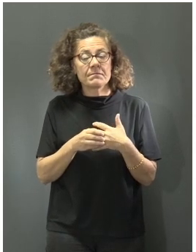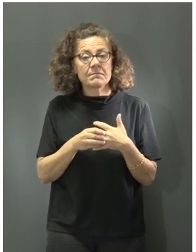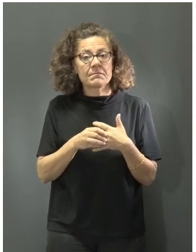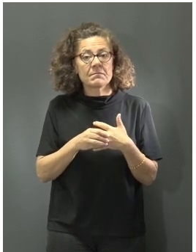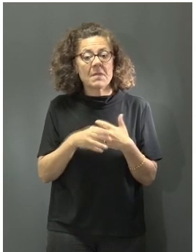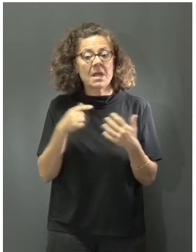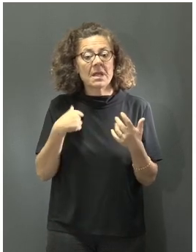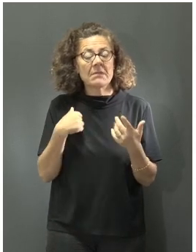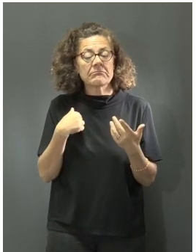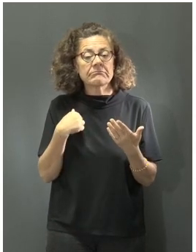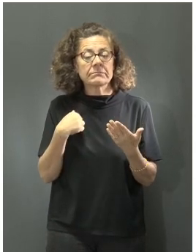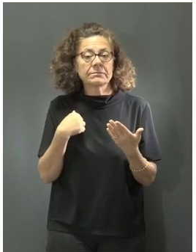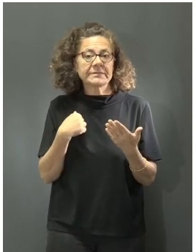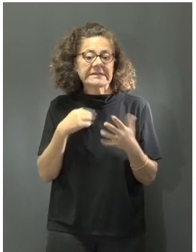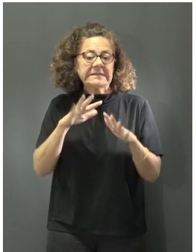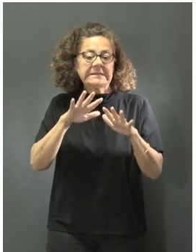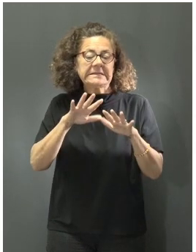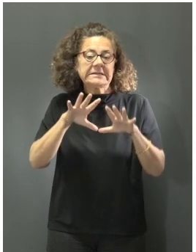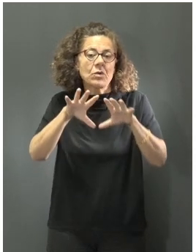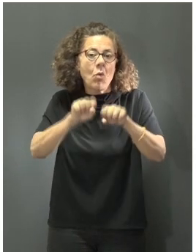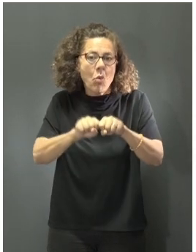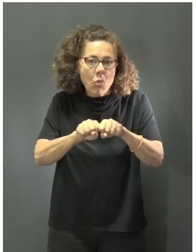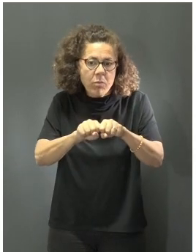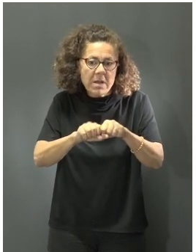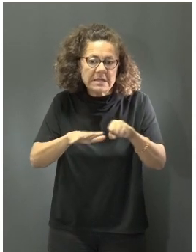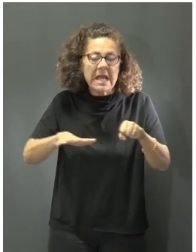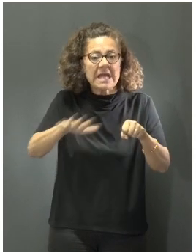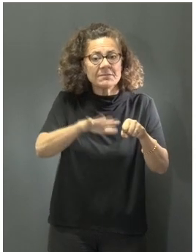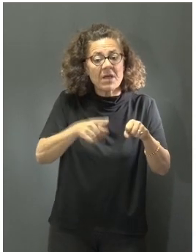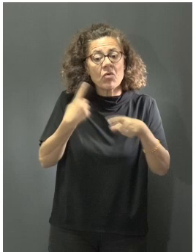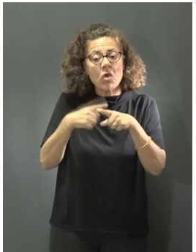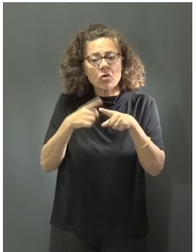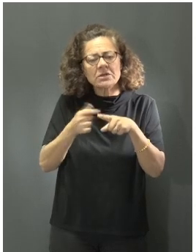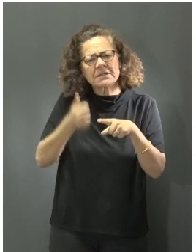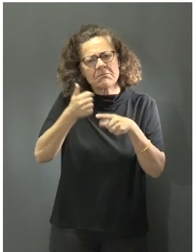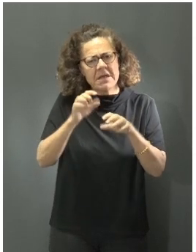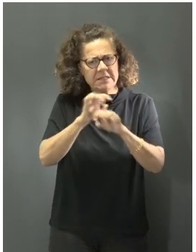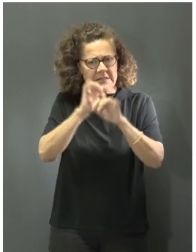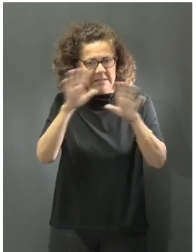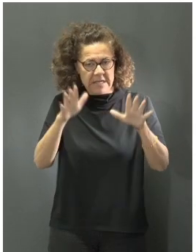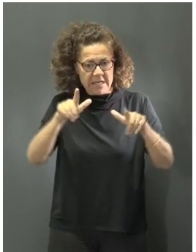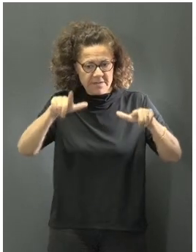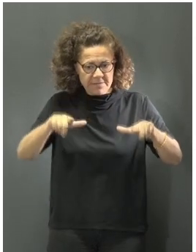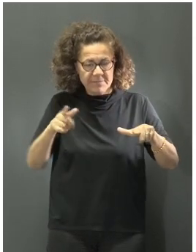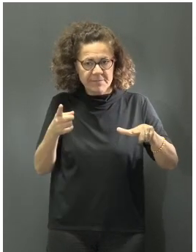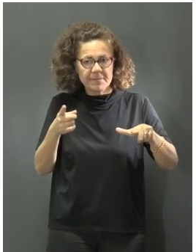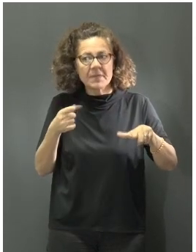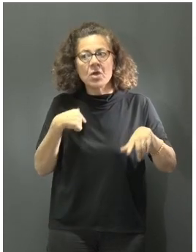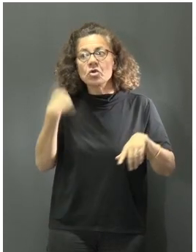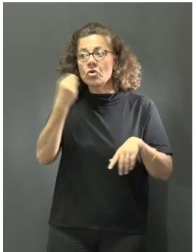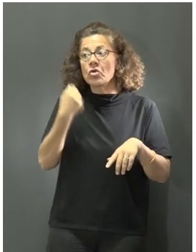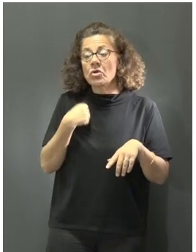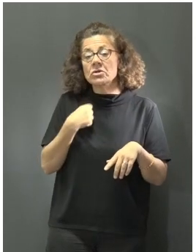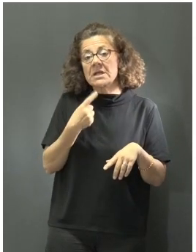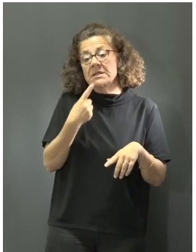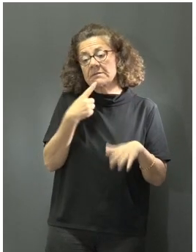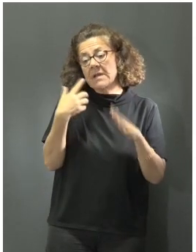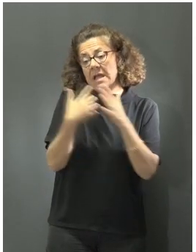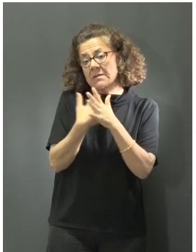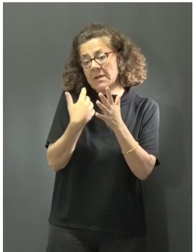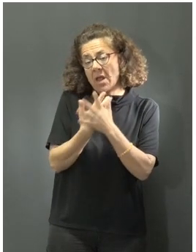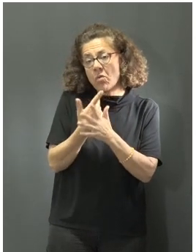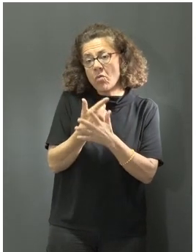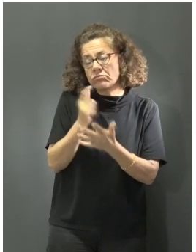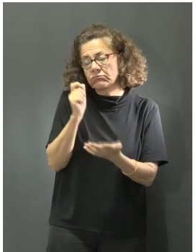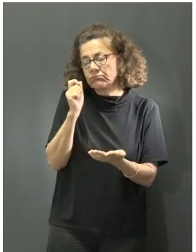quitan espacio y tiempo a otras que tengan más evidencia. Yo creo que nos has dado un panorama un poco de un DAFO,